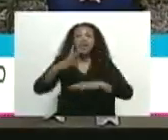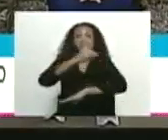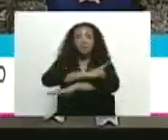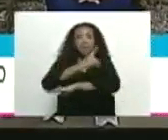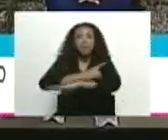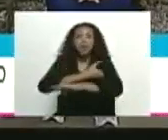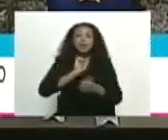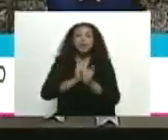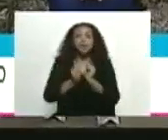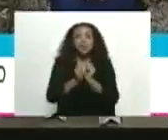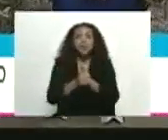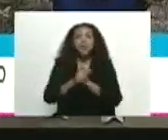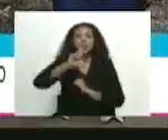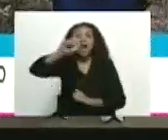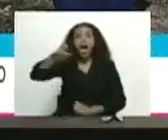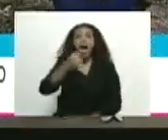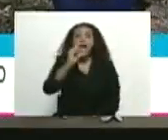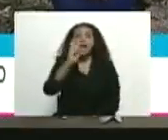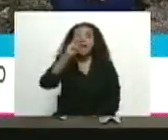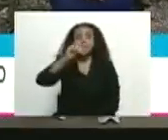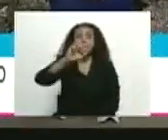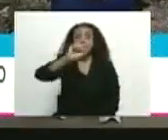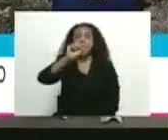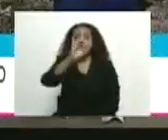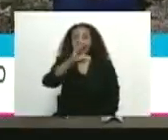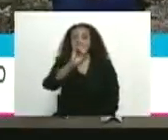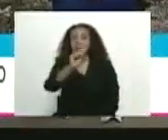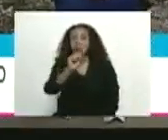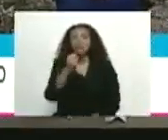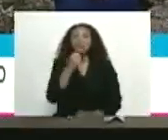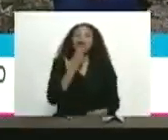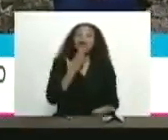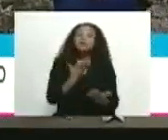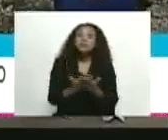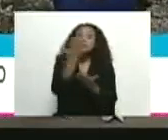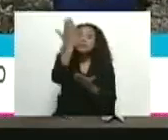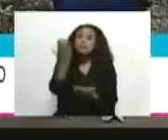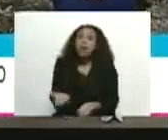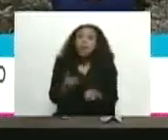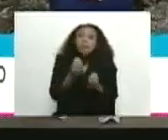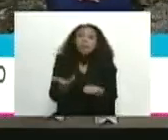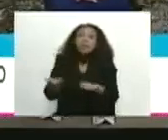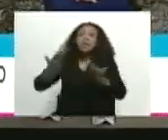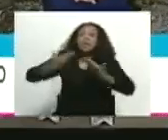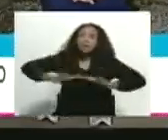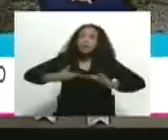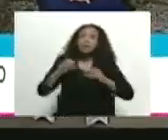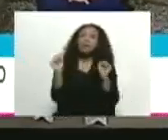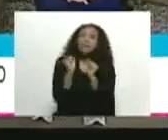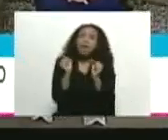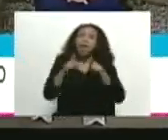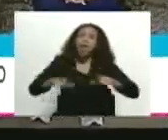disciplinas. También le quisiera decir, muy agradecido con usted por tanto que ha hecho por